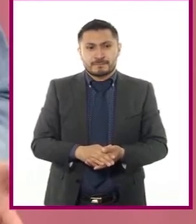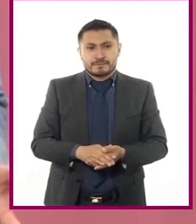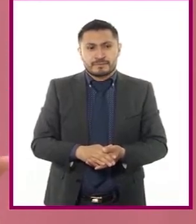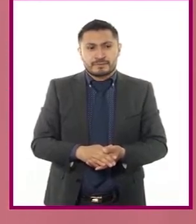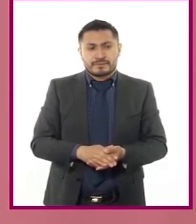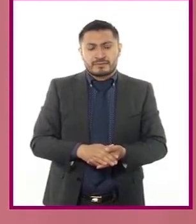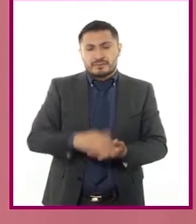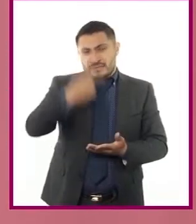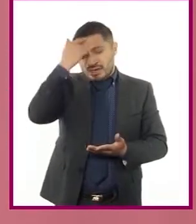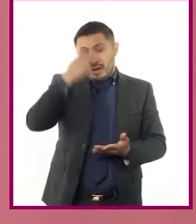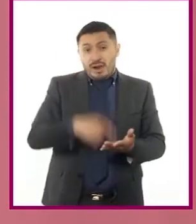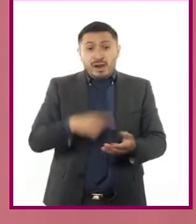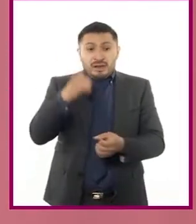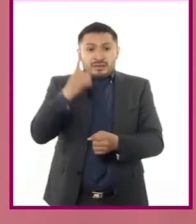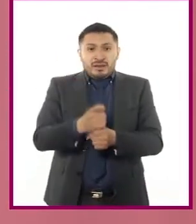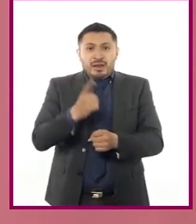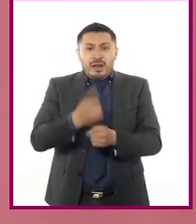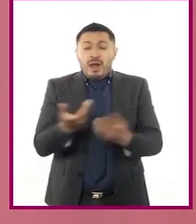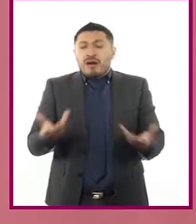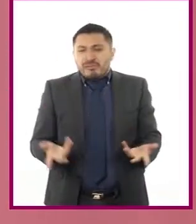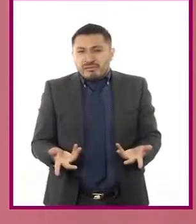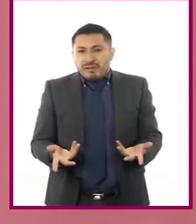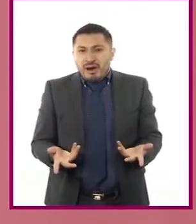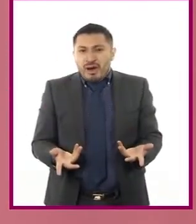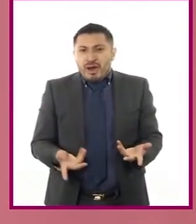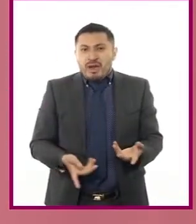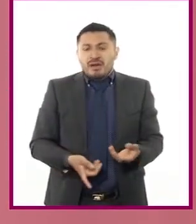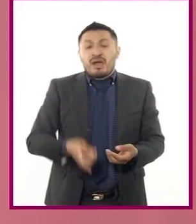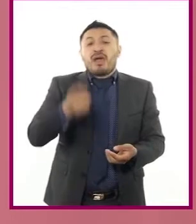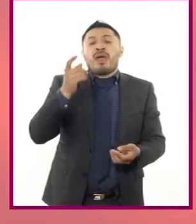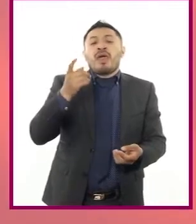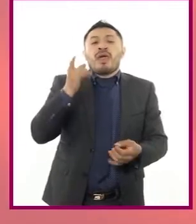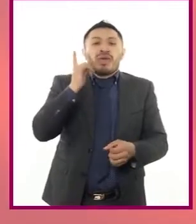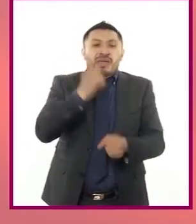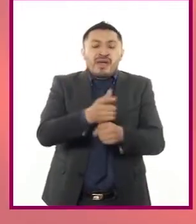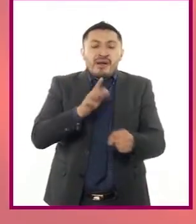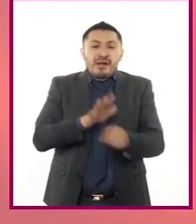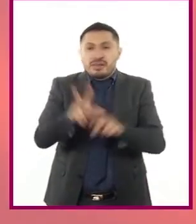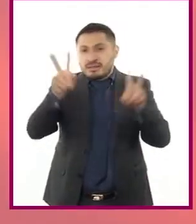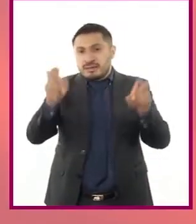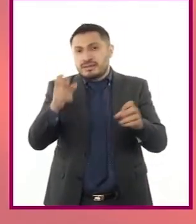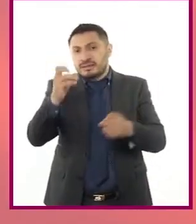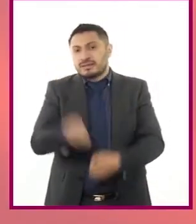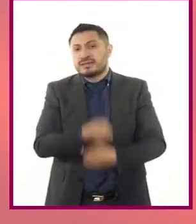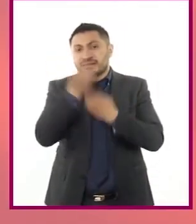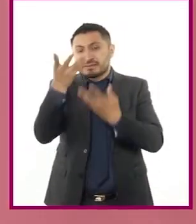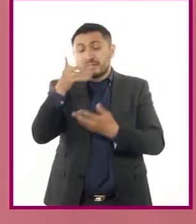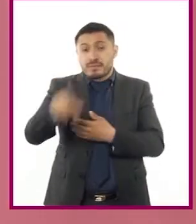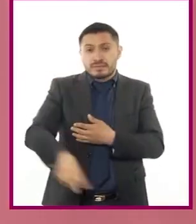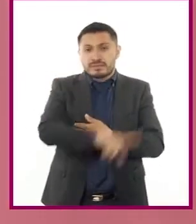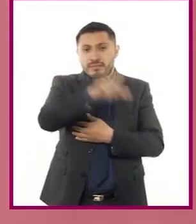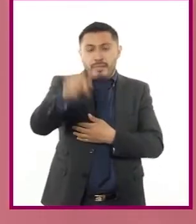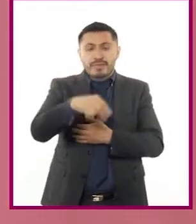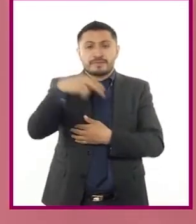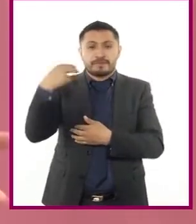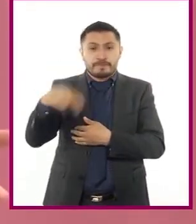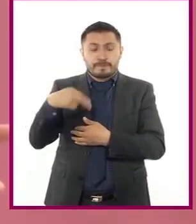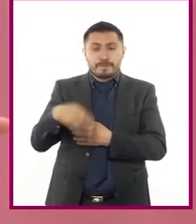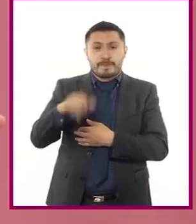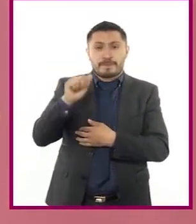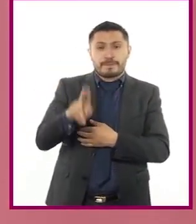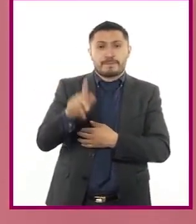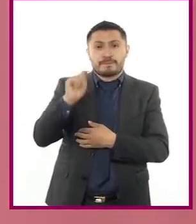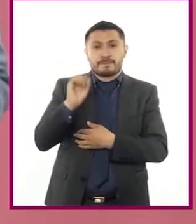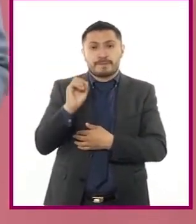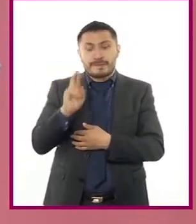Me parece que primero debemos establecer de qué habla el poema. Luego podemos enfocarnos en el autor y escribir lo